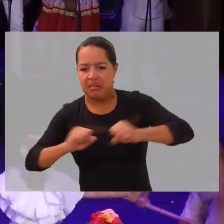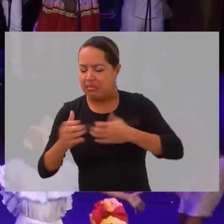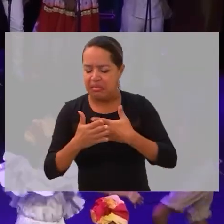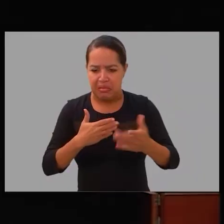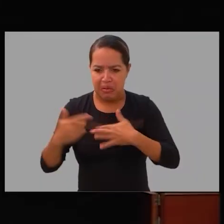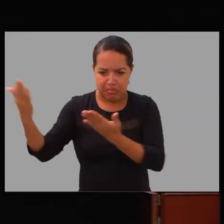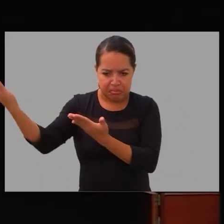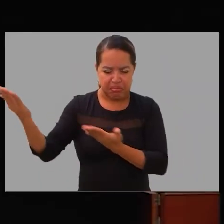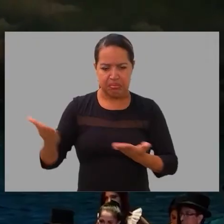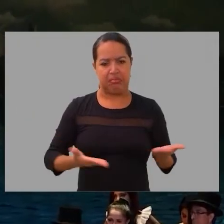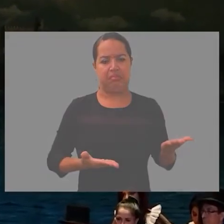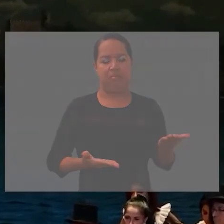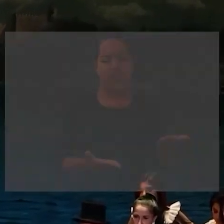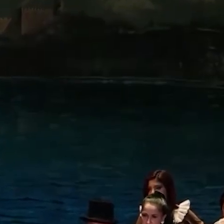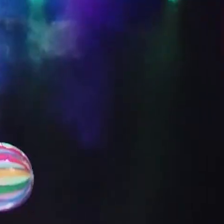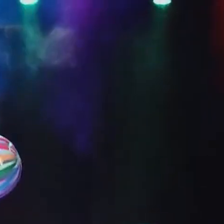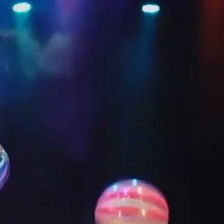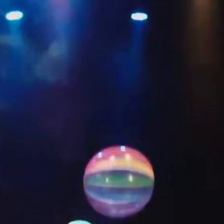de eventos.